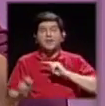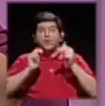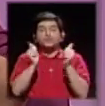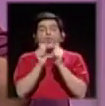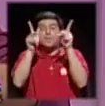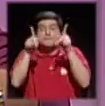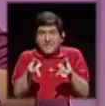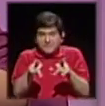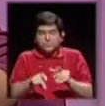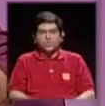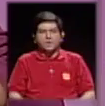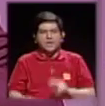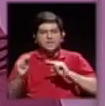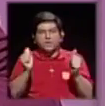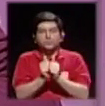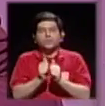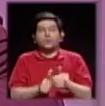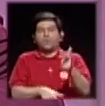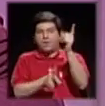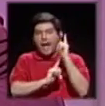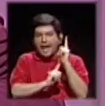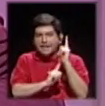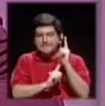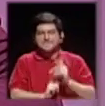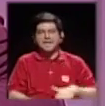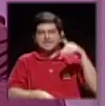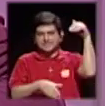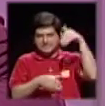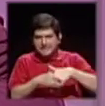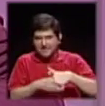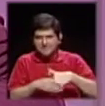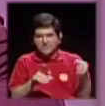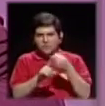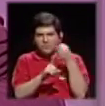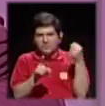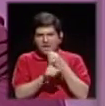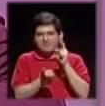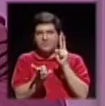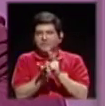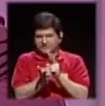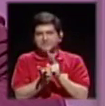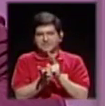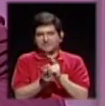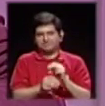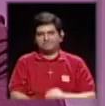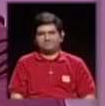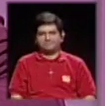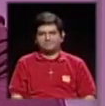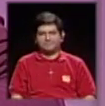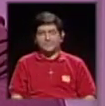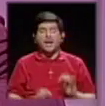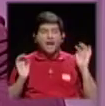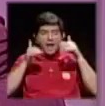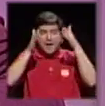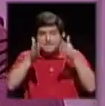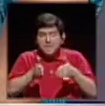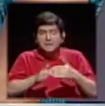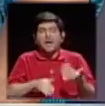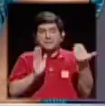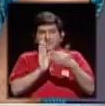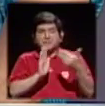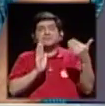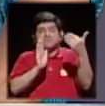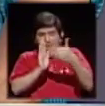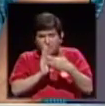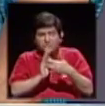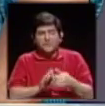personas, el tráfico de armas, y dentro de esto está la violencia sexual también. Entonces, las migrantes están sufriendo cada